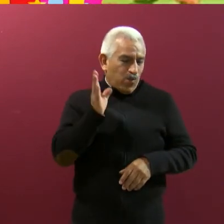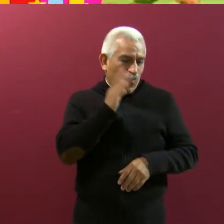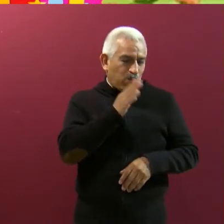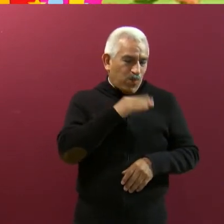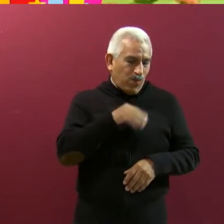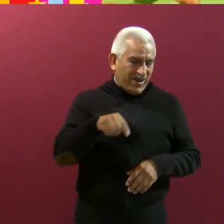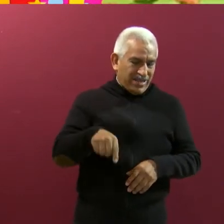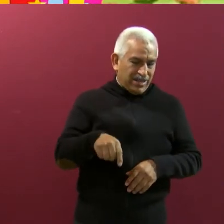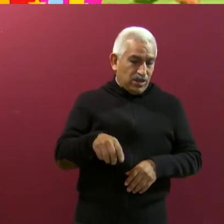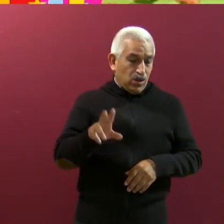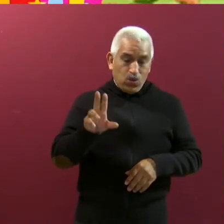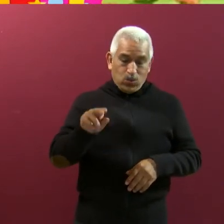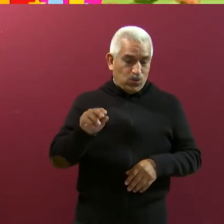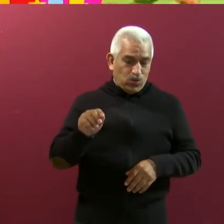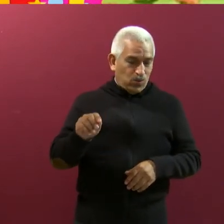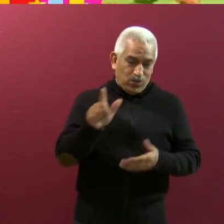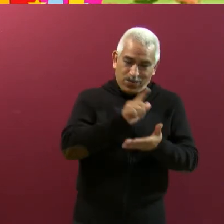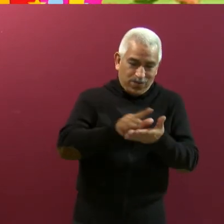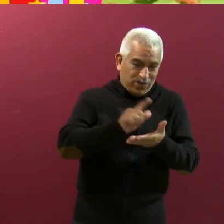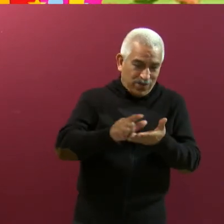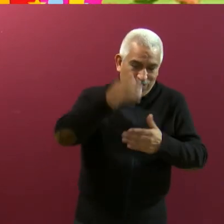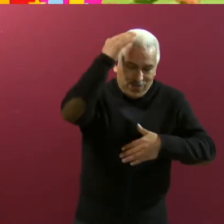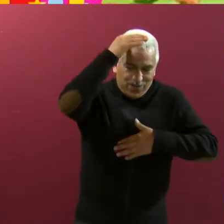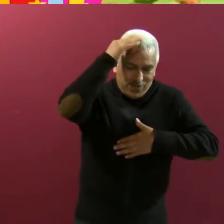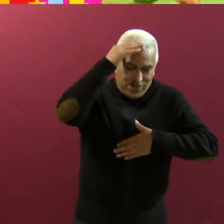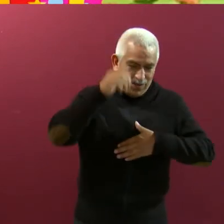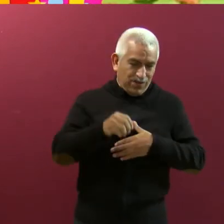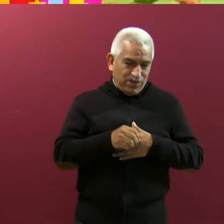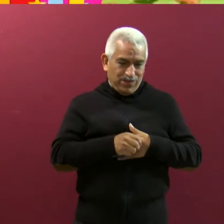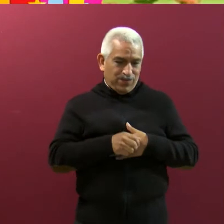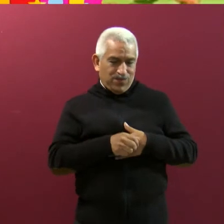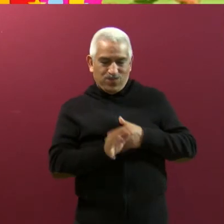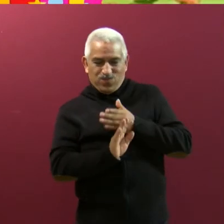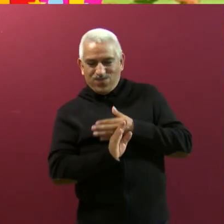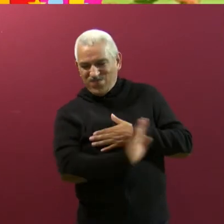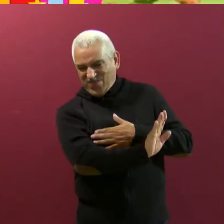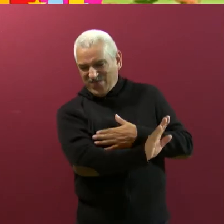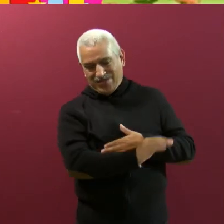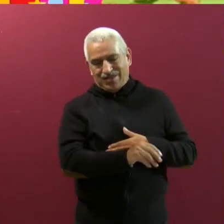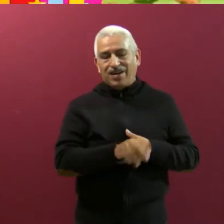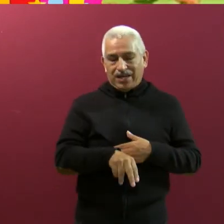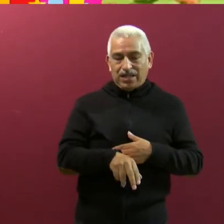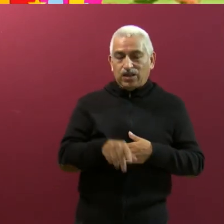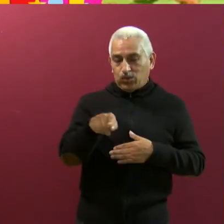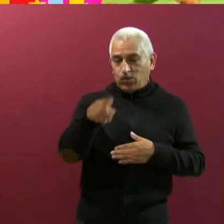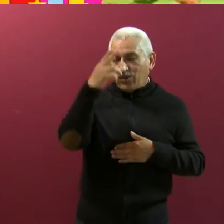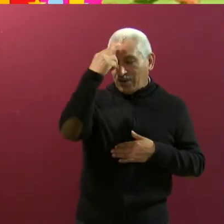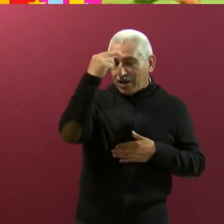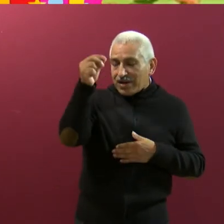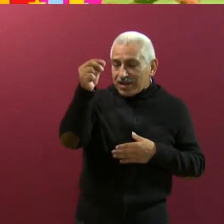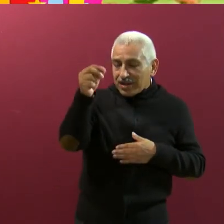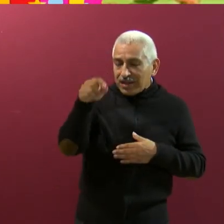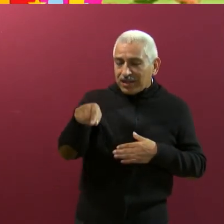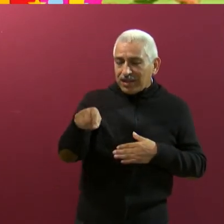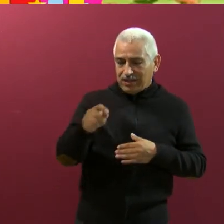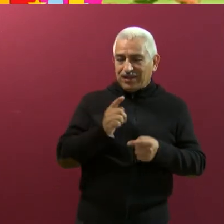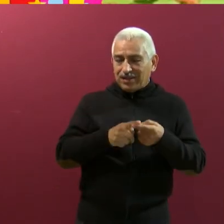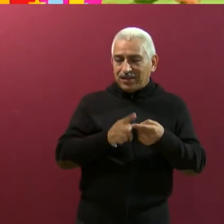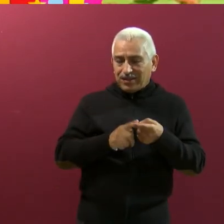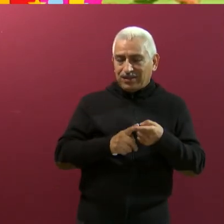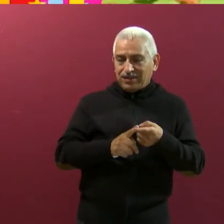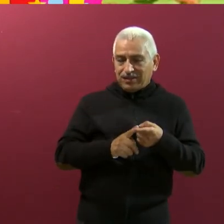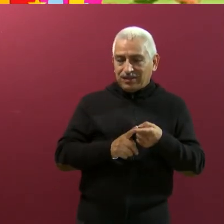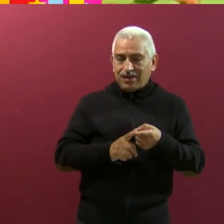se baña. ¡Fuchi! ¿Saben de quién se trata? ¿No? Muy bien, vamos